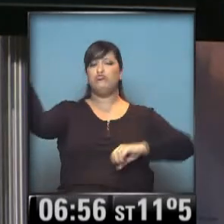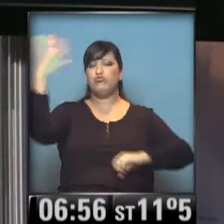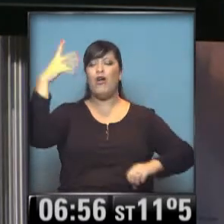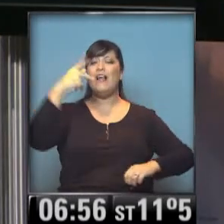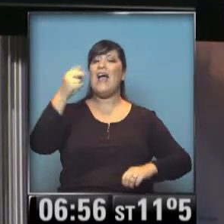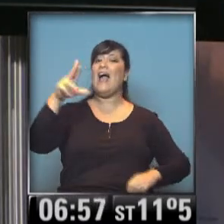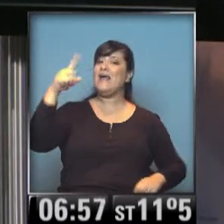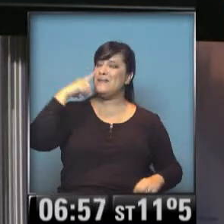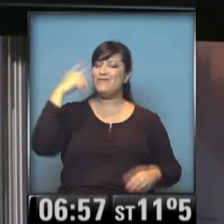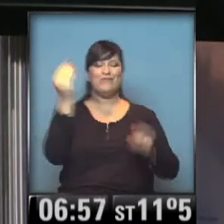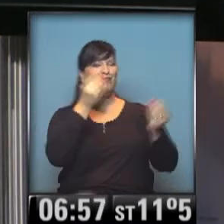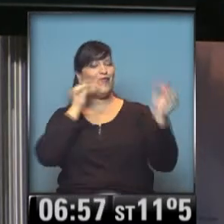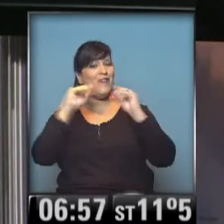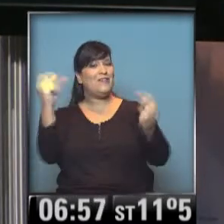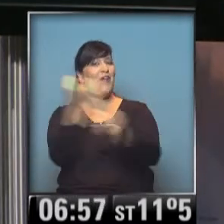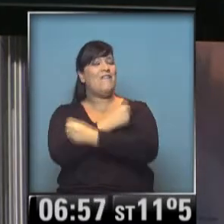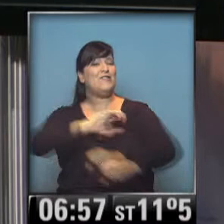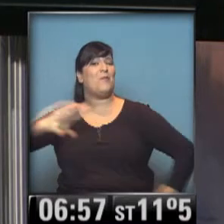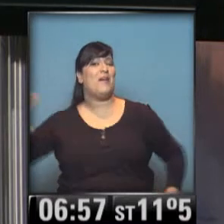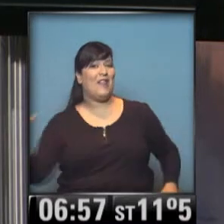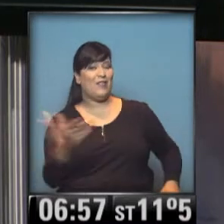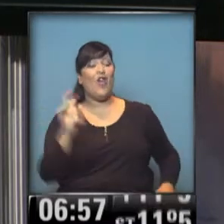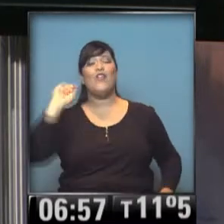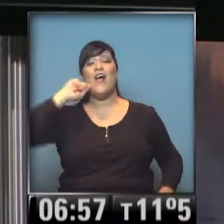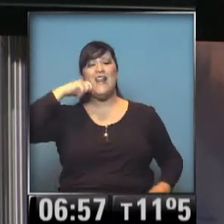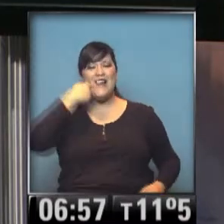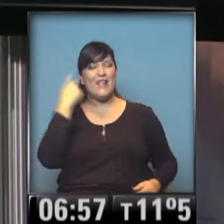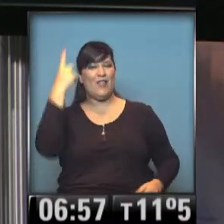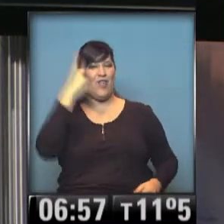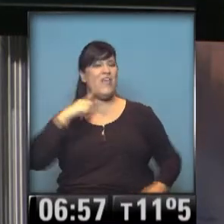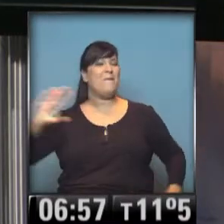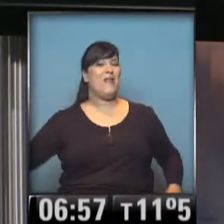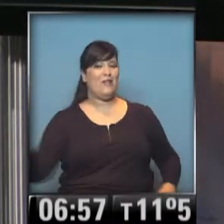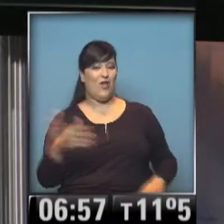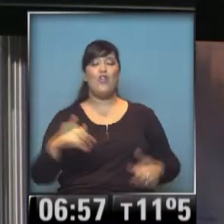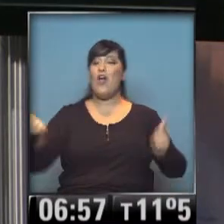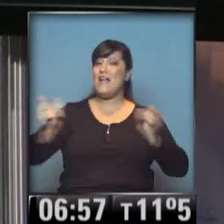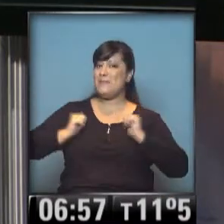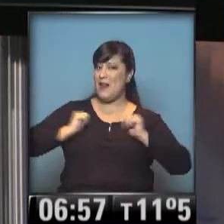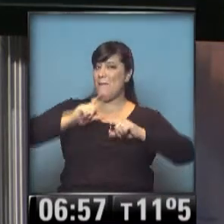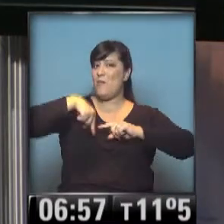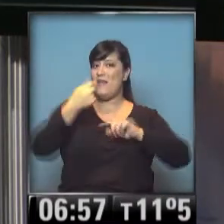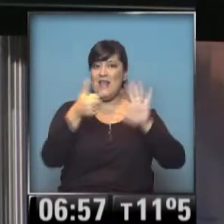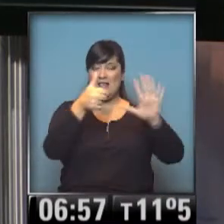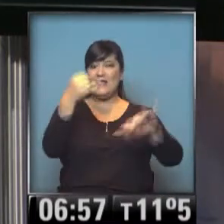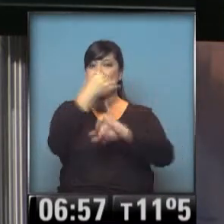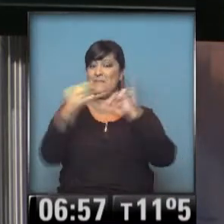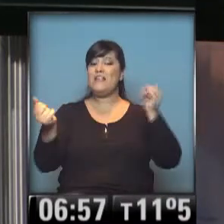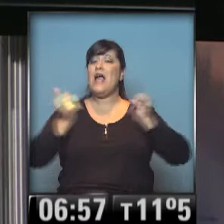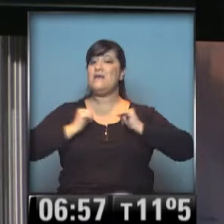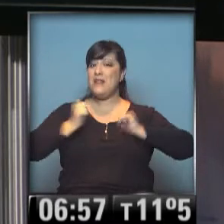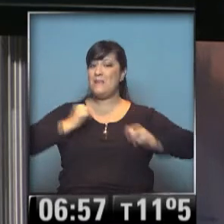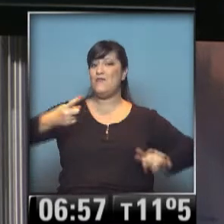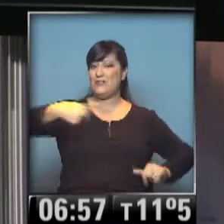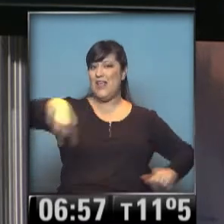¡Cari! Besos y abrazos para todos, Nadia. Que tengan un precioso jueves. Los esperamos mañana a 6:30. Los esperamos